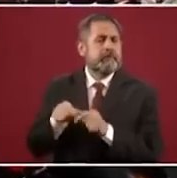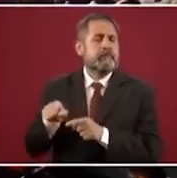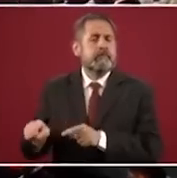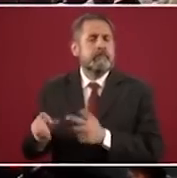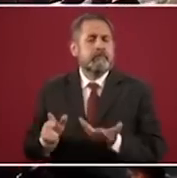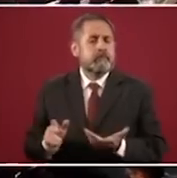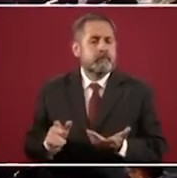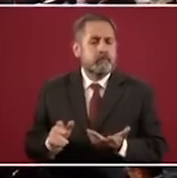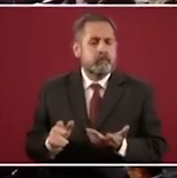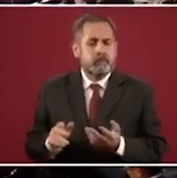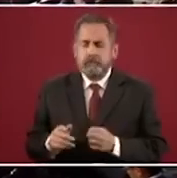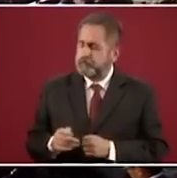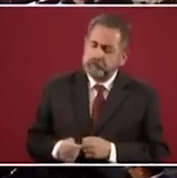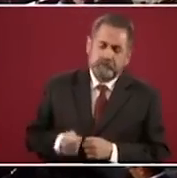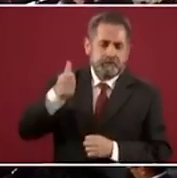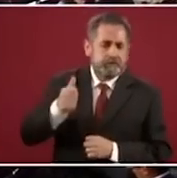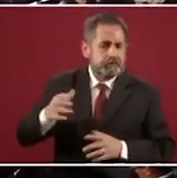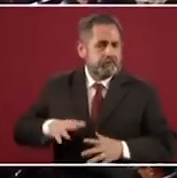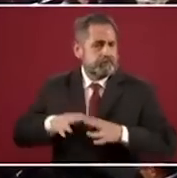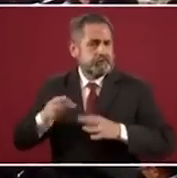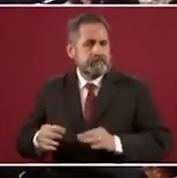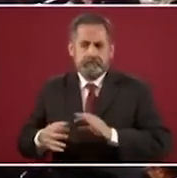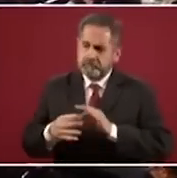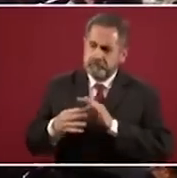de origen,